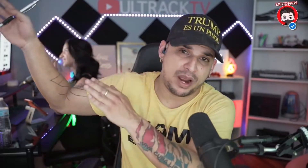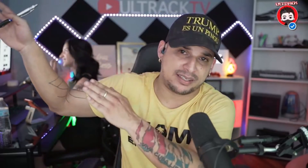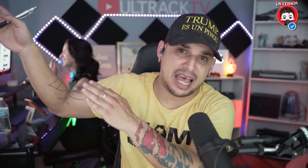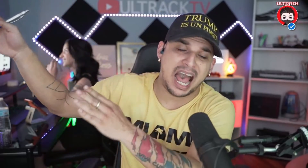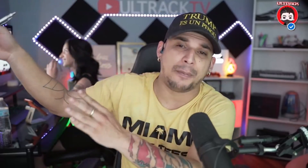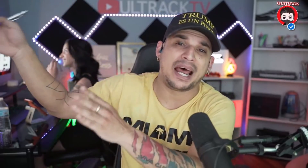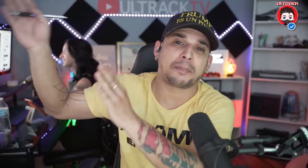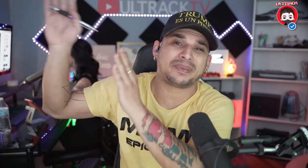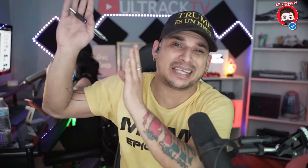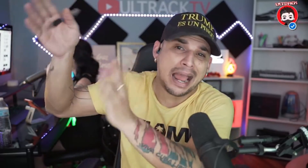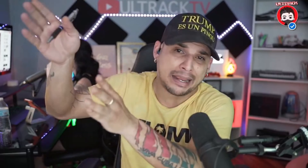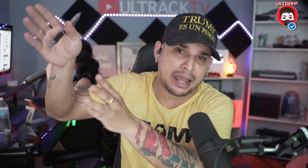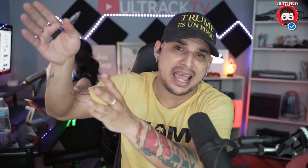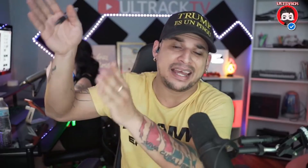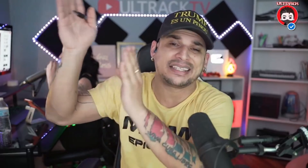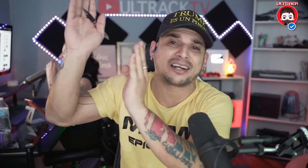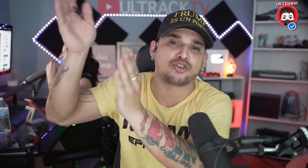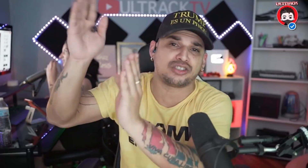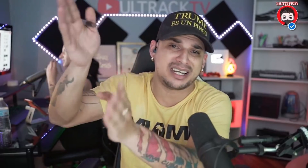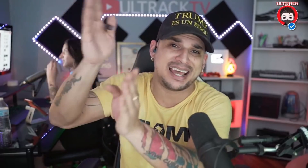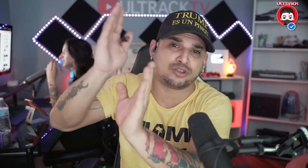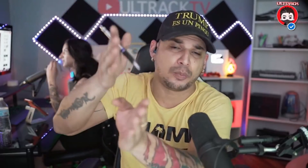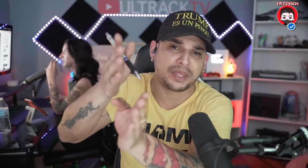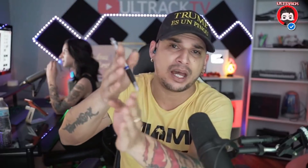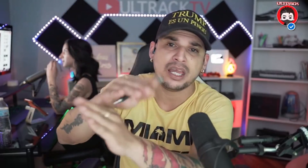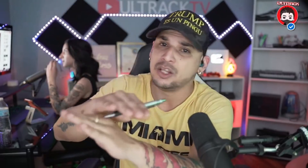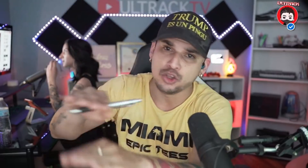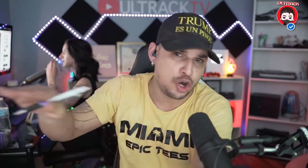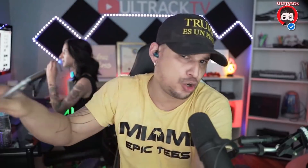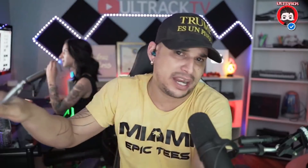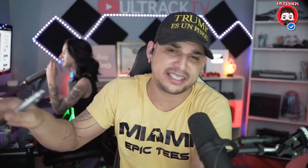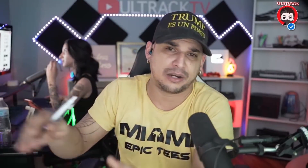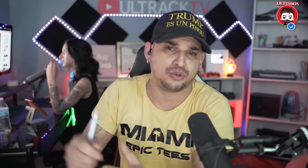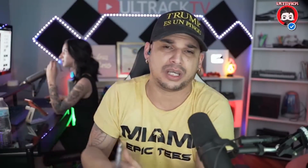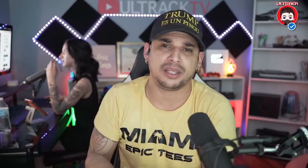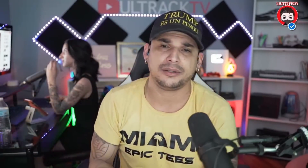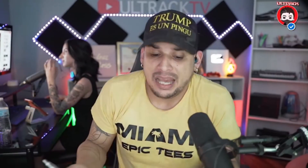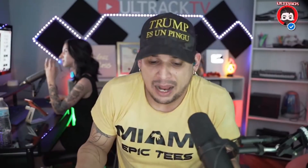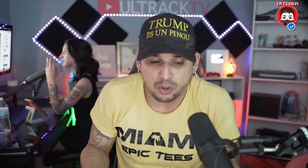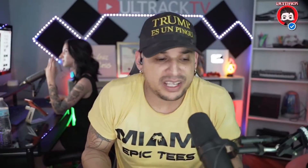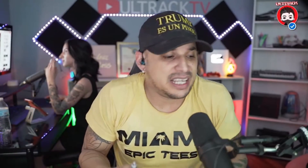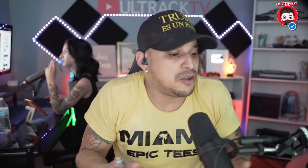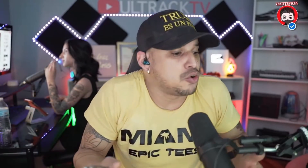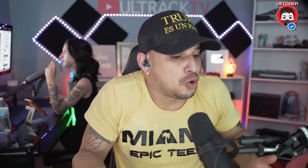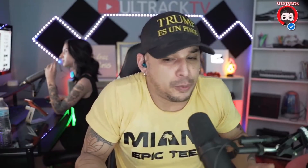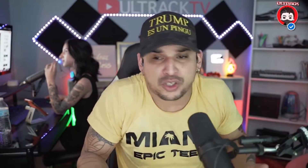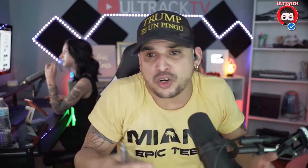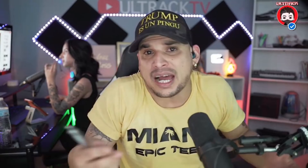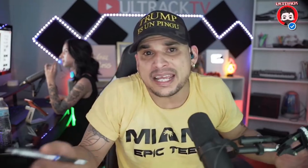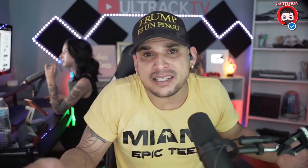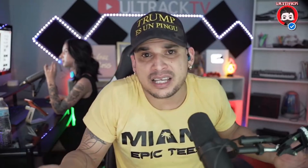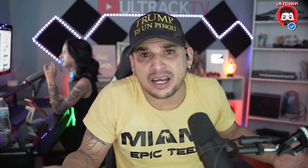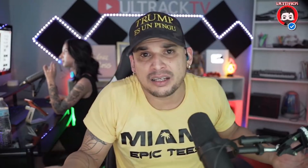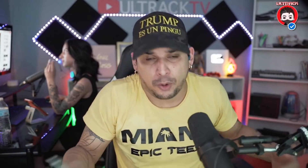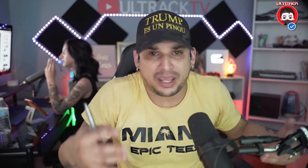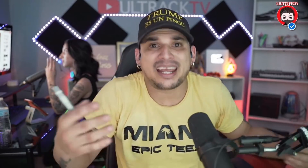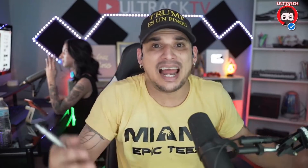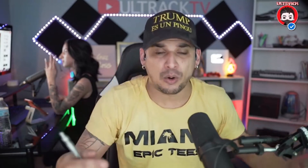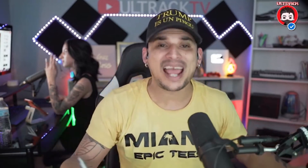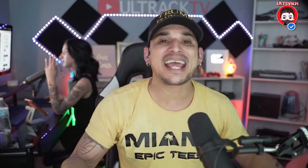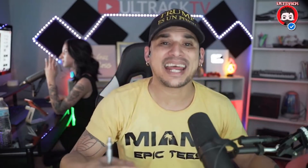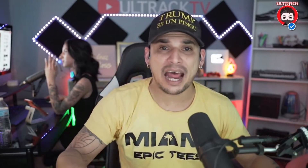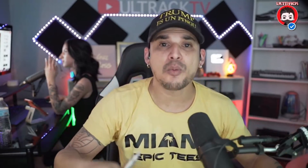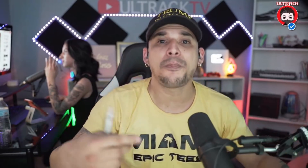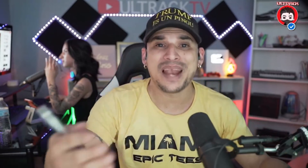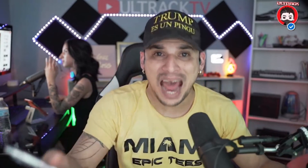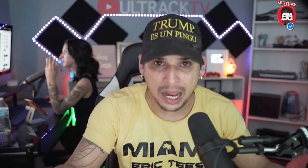la FEUESA a hablar tranca y a gritar consignas estúpidas no lo organizaron ustedes? Claro, que si hay un grupo, se organiza. Porque